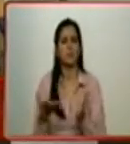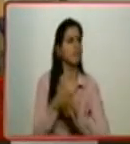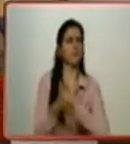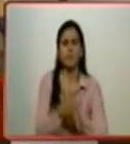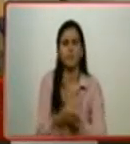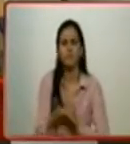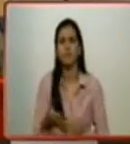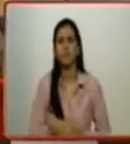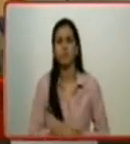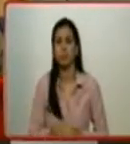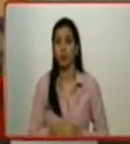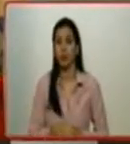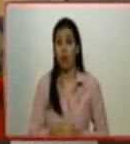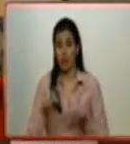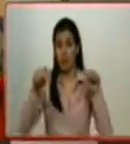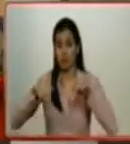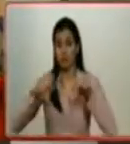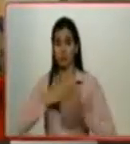Eso quiere decir que en nuestra